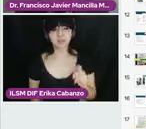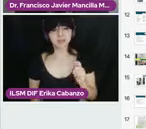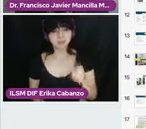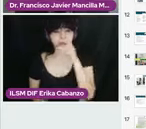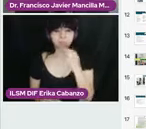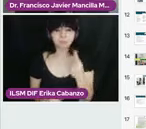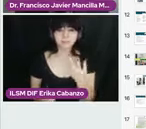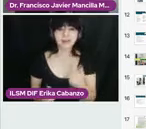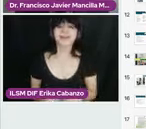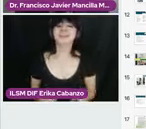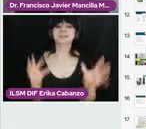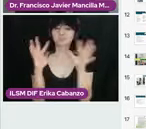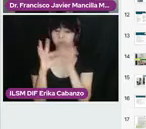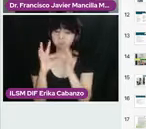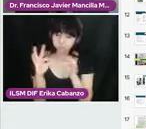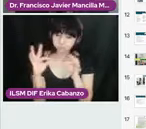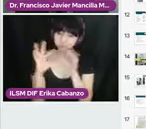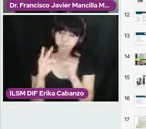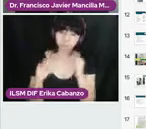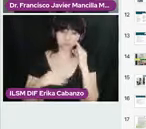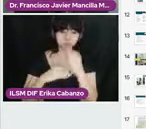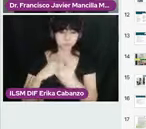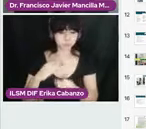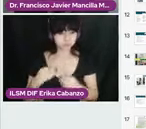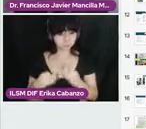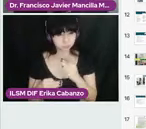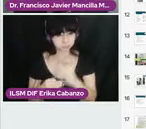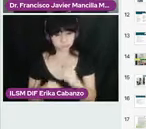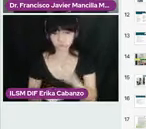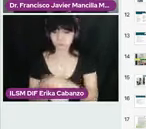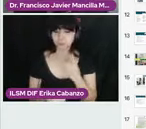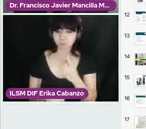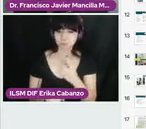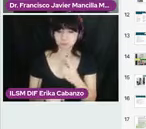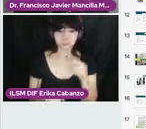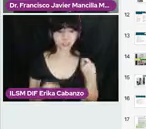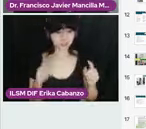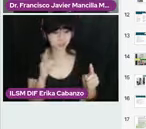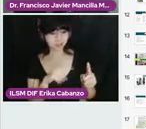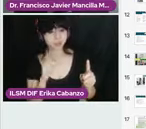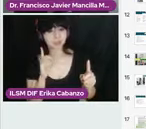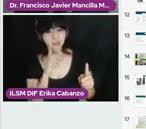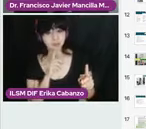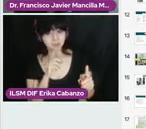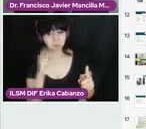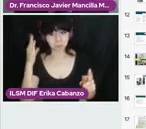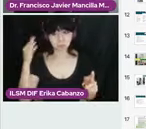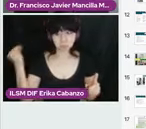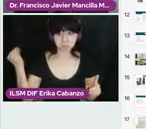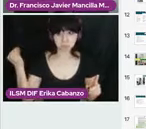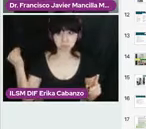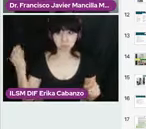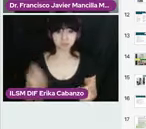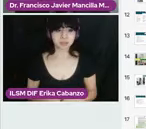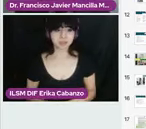paciente, ¿sí? Que es esta pérdida auditiva en el rango frecuencial de los 16.000,